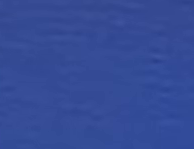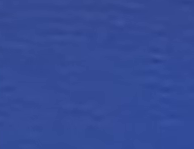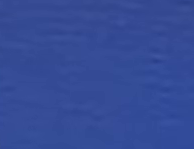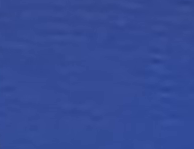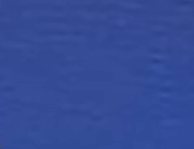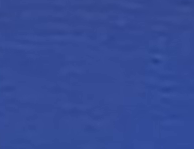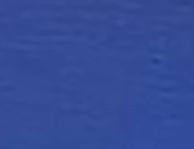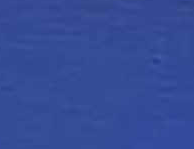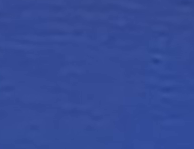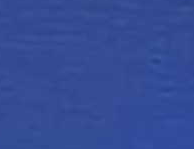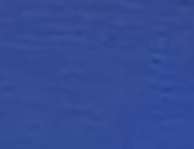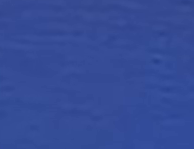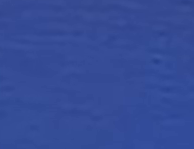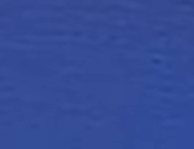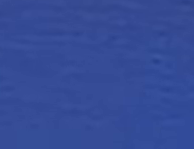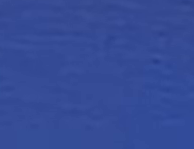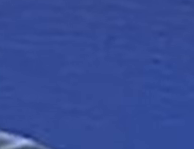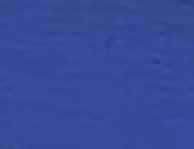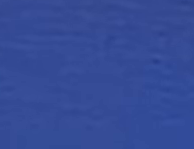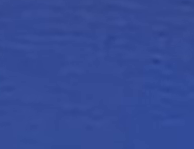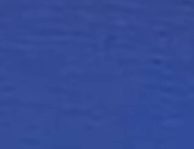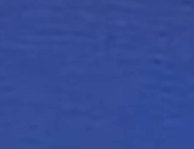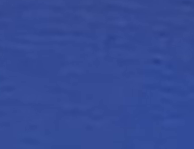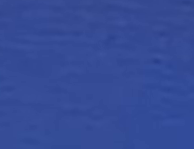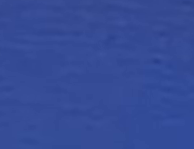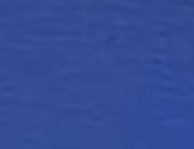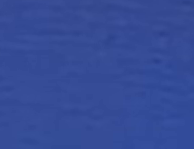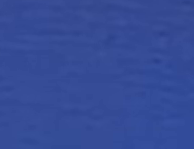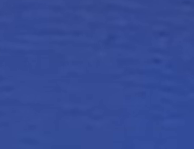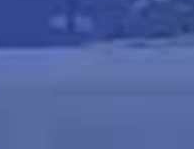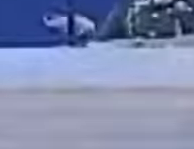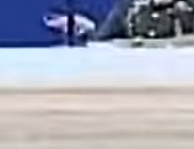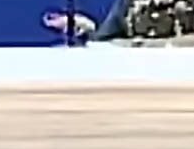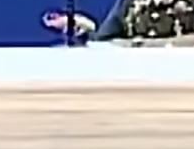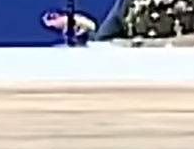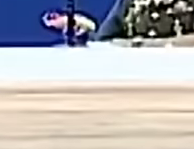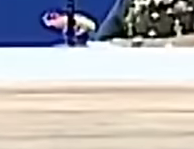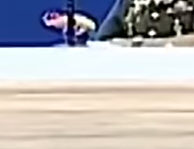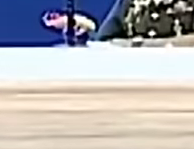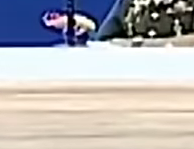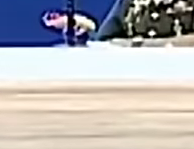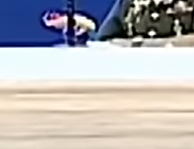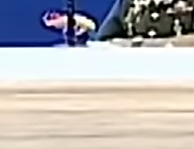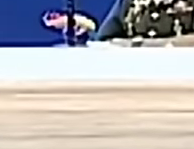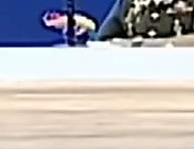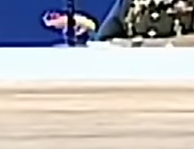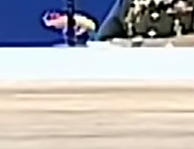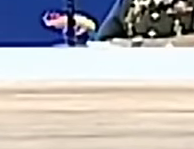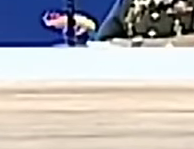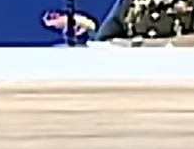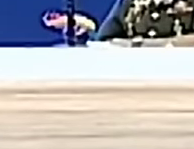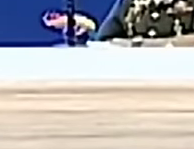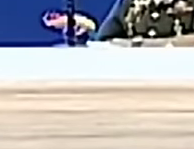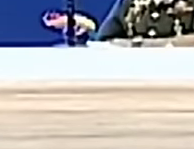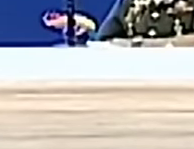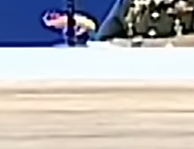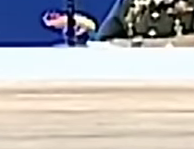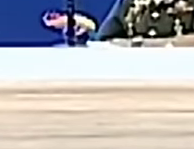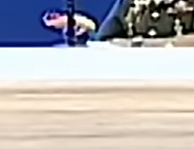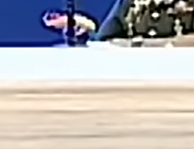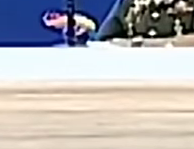¿Cómo es que dicen? Me retiro, señor juez, ¿cómo es que dicen? A confesión de parte, relevo de